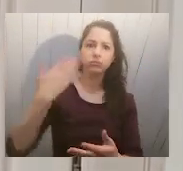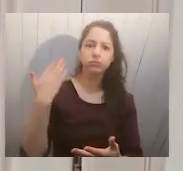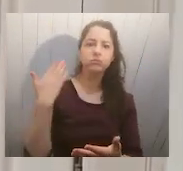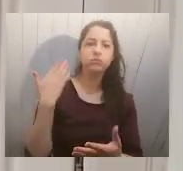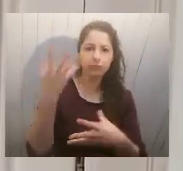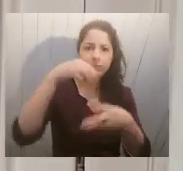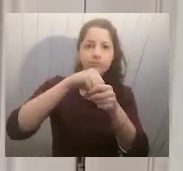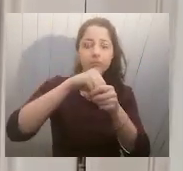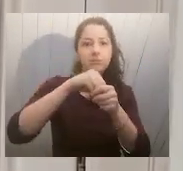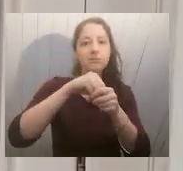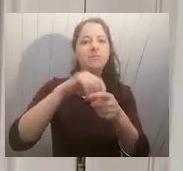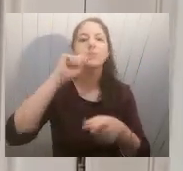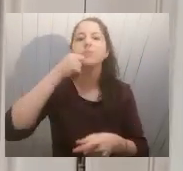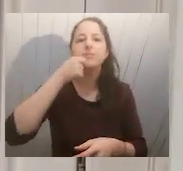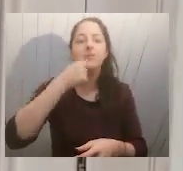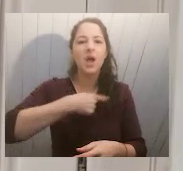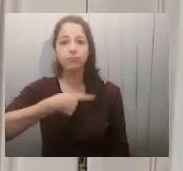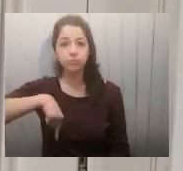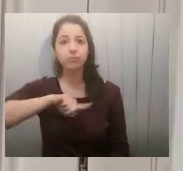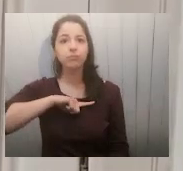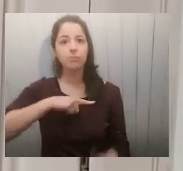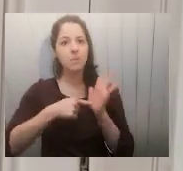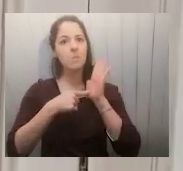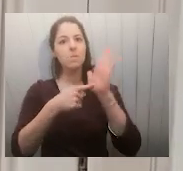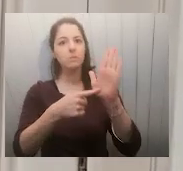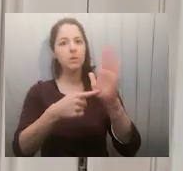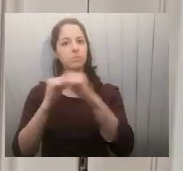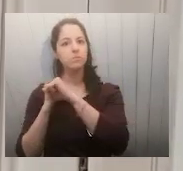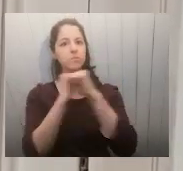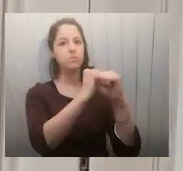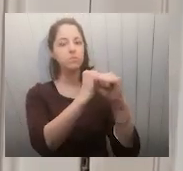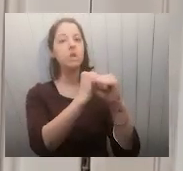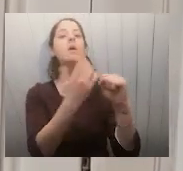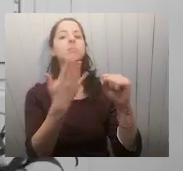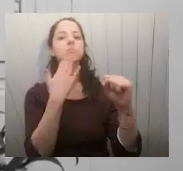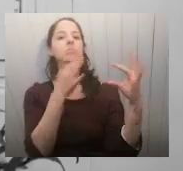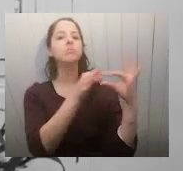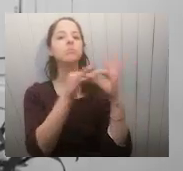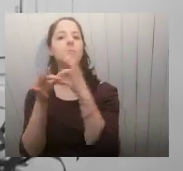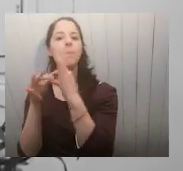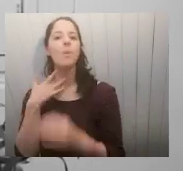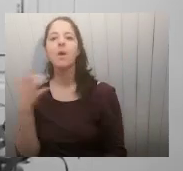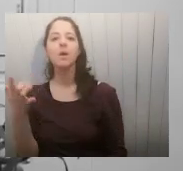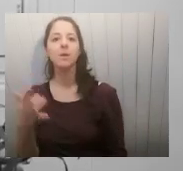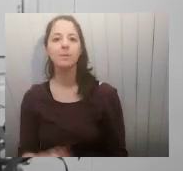que hemos sido parte, confirma nuestra impugnación y sus razones.